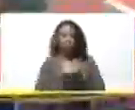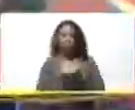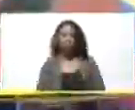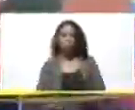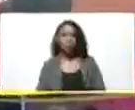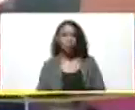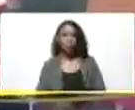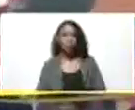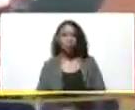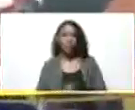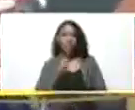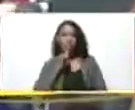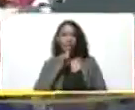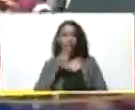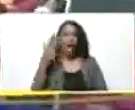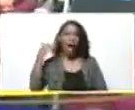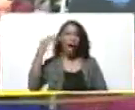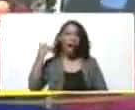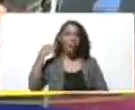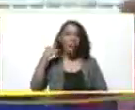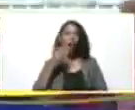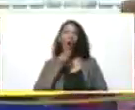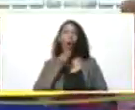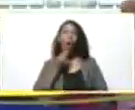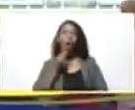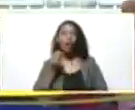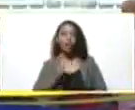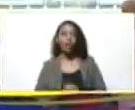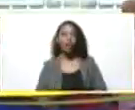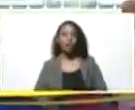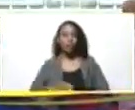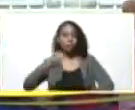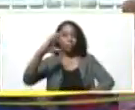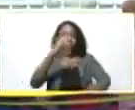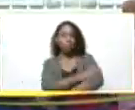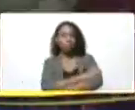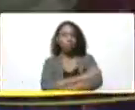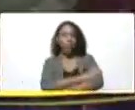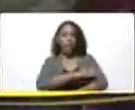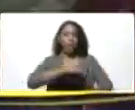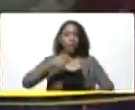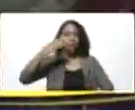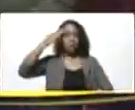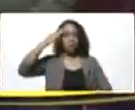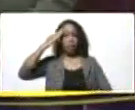a quien muy joven era capitán del ejército,